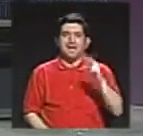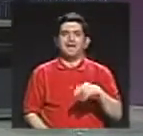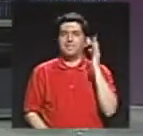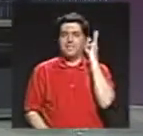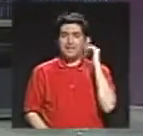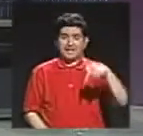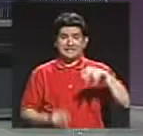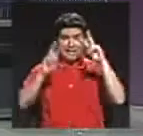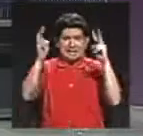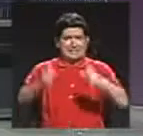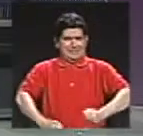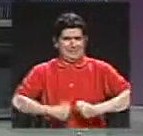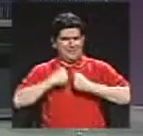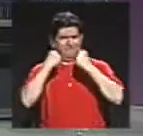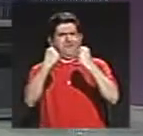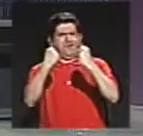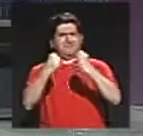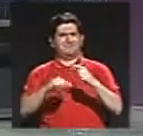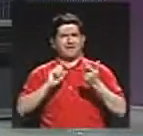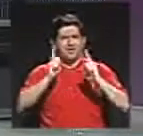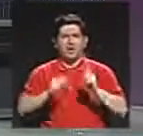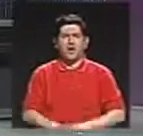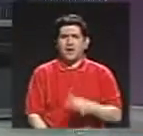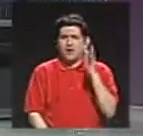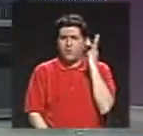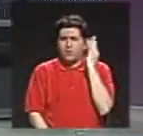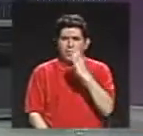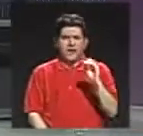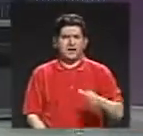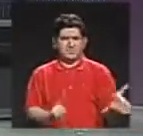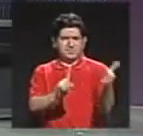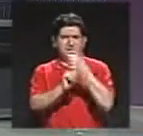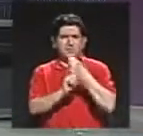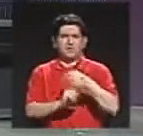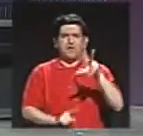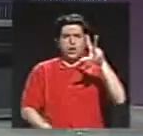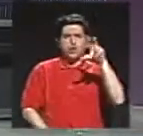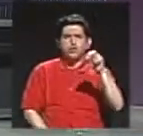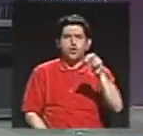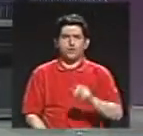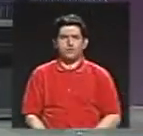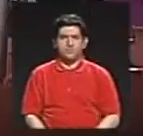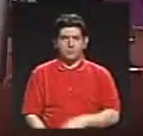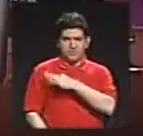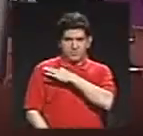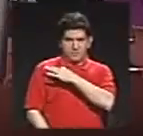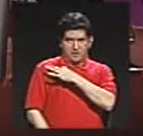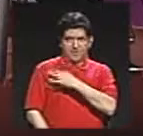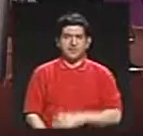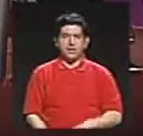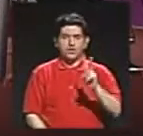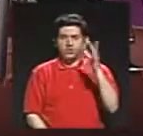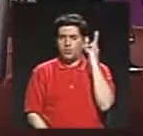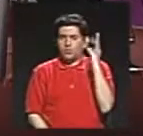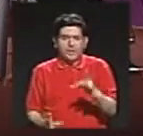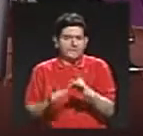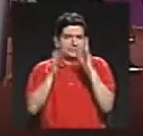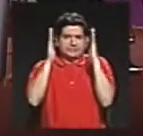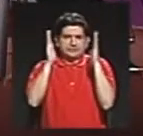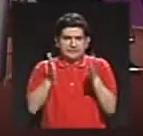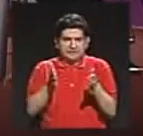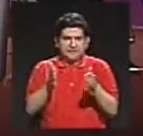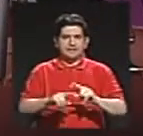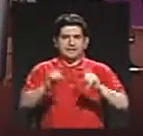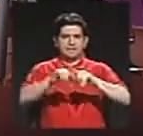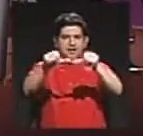tema potentísimo y ese tema es las mujeres y los cautiverios del no Para eso invitamos a dos mujeres especialistas